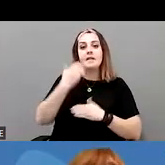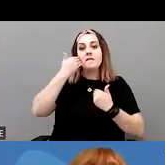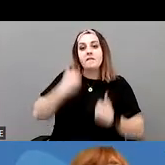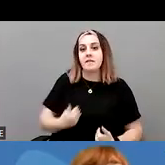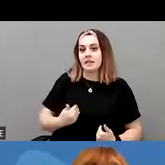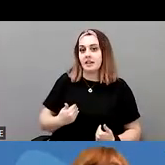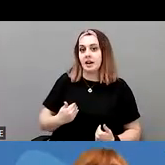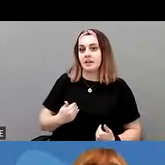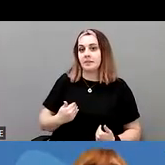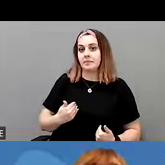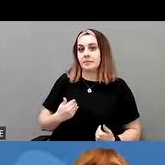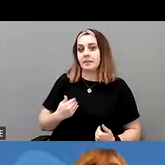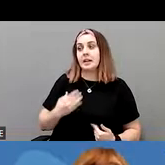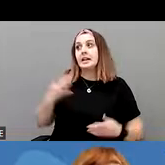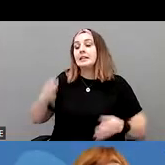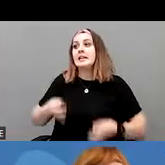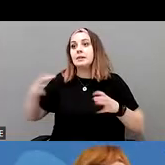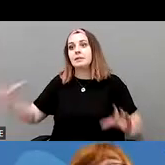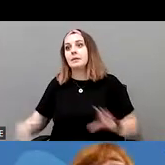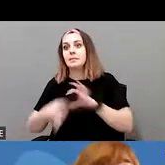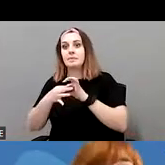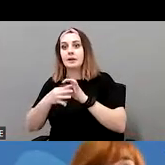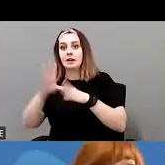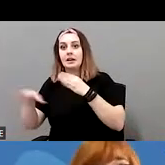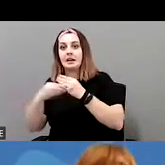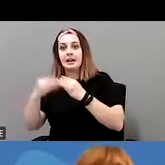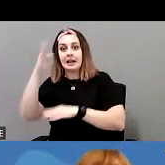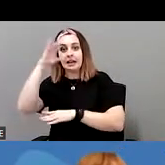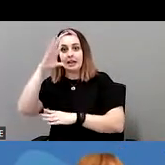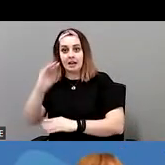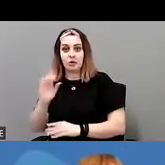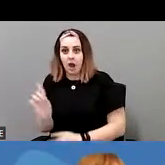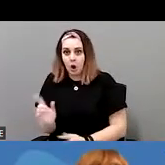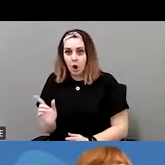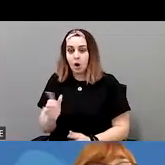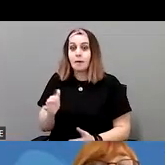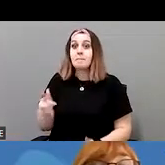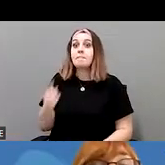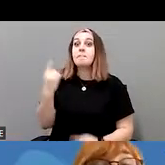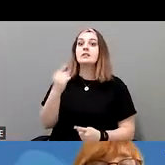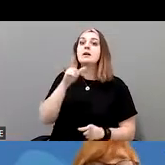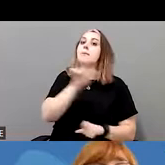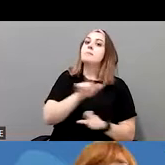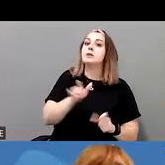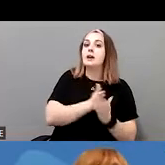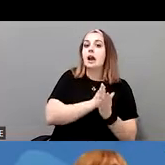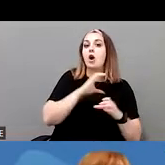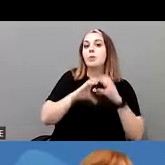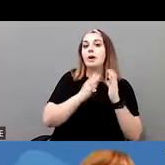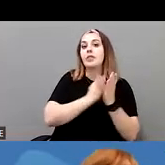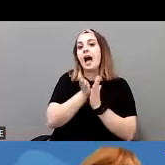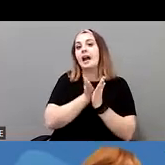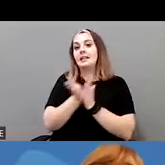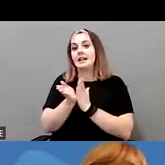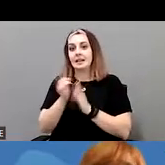no siempre concurre discapacidad intelectual. Y tampoco en aquellas personas que emplean comunicación alternativa. De